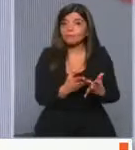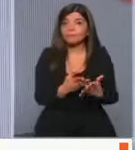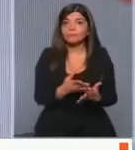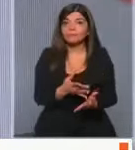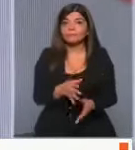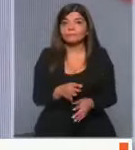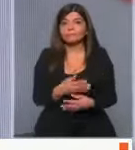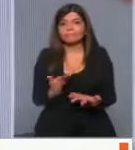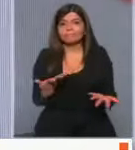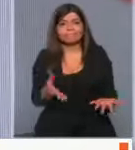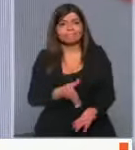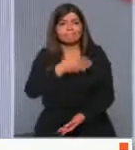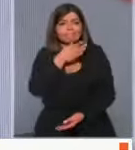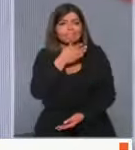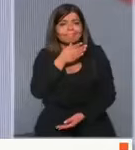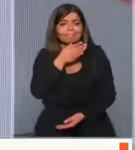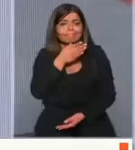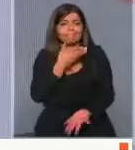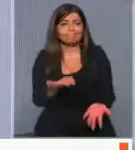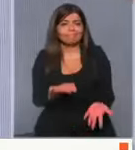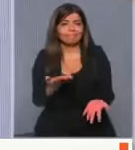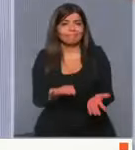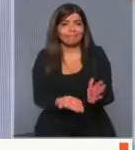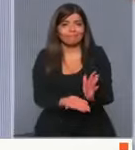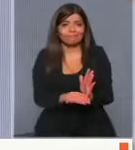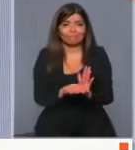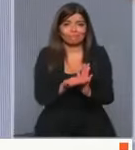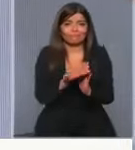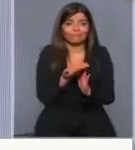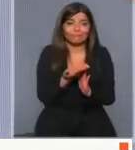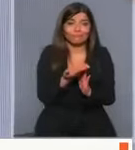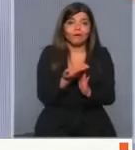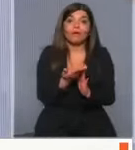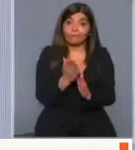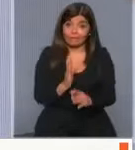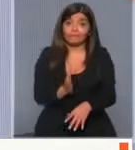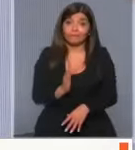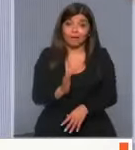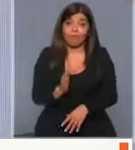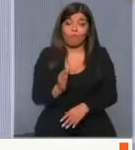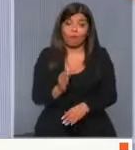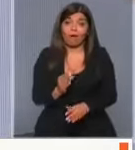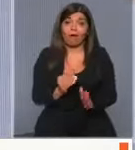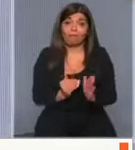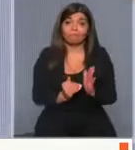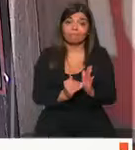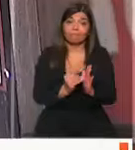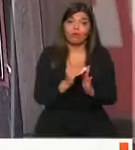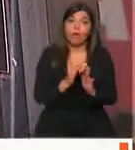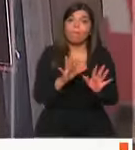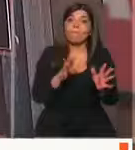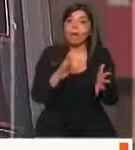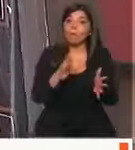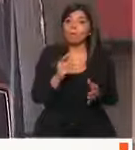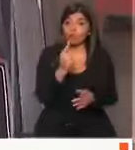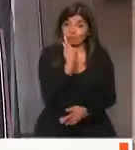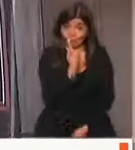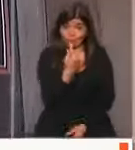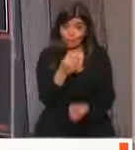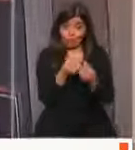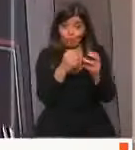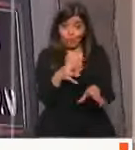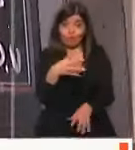inexplicable, fue un alza fuera de temporada. Puede seguir aumentando, vamos a llegar a los 400 pesos. Ese precio solo